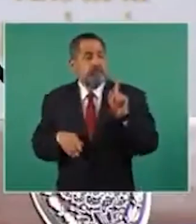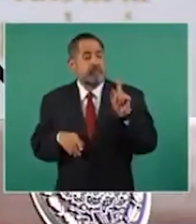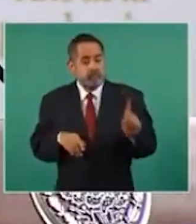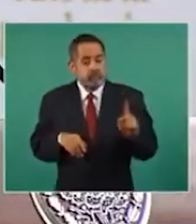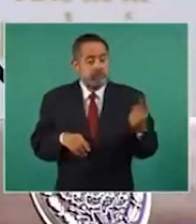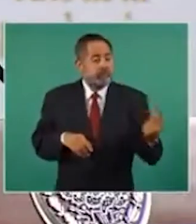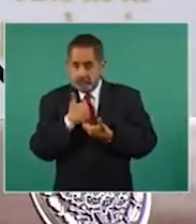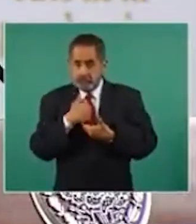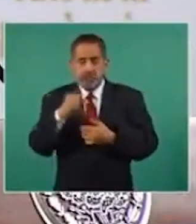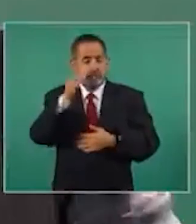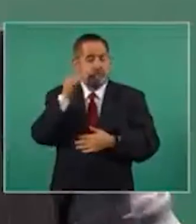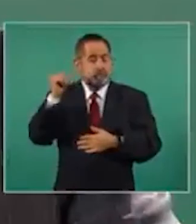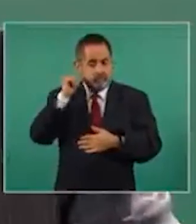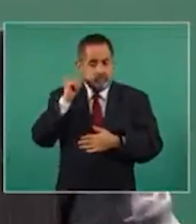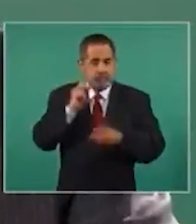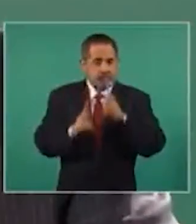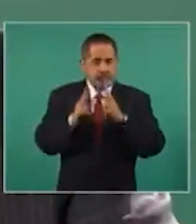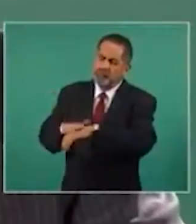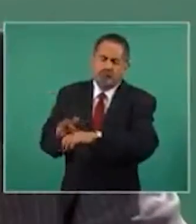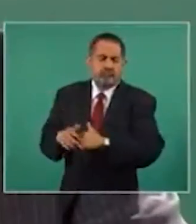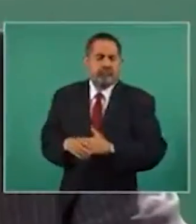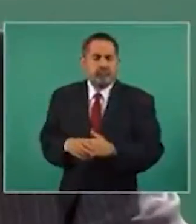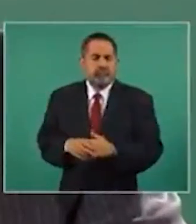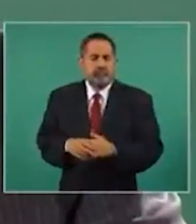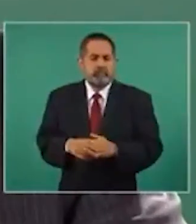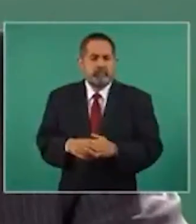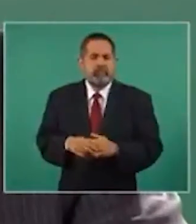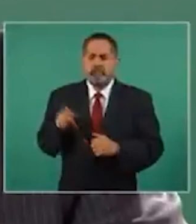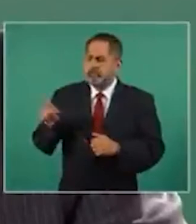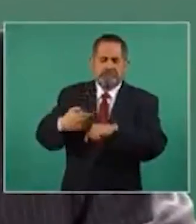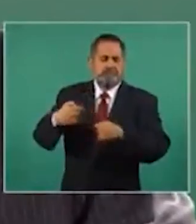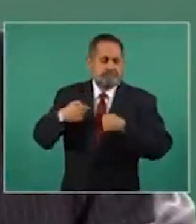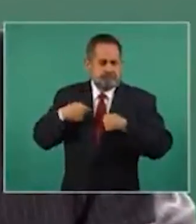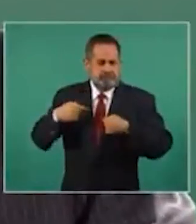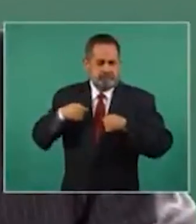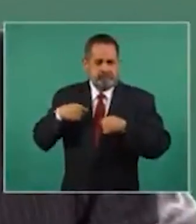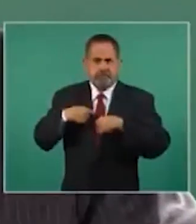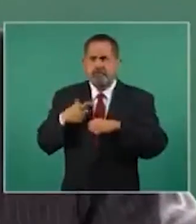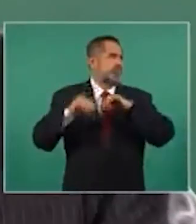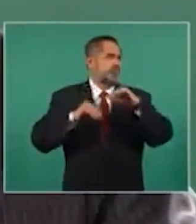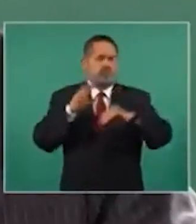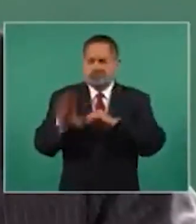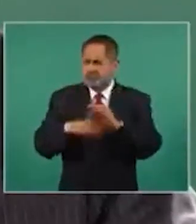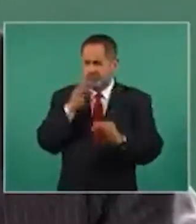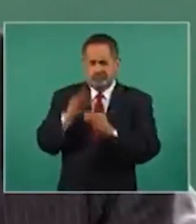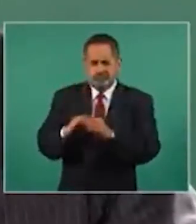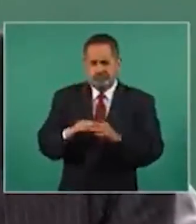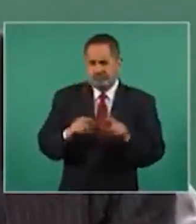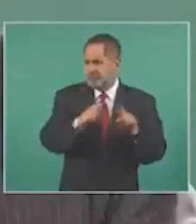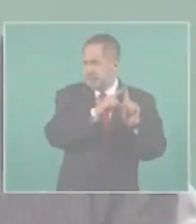vino ayer a expresarme que se va a hacer cargo de la reconstrucción de